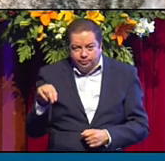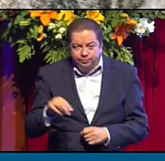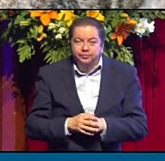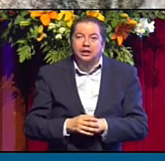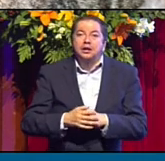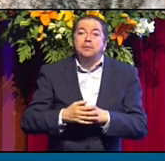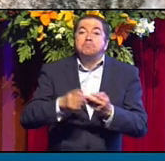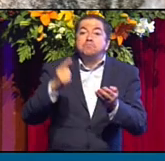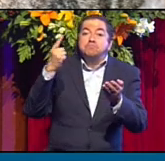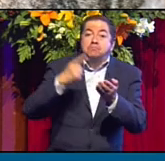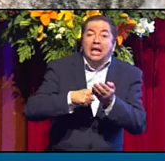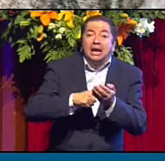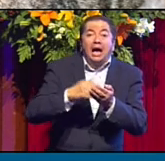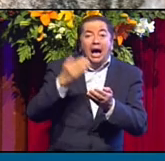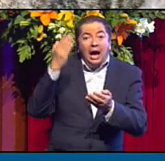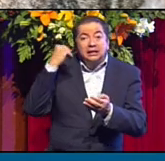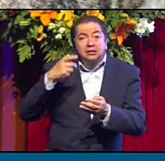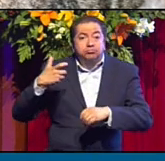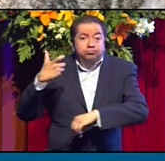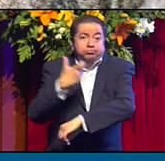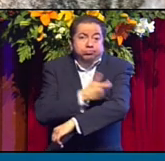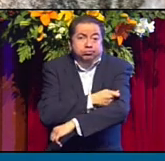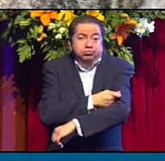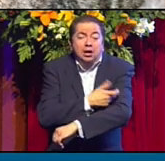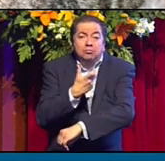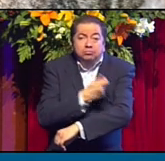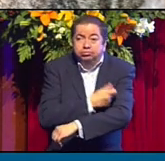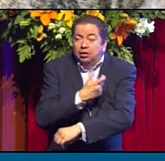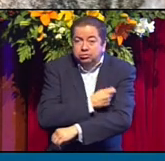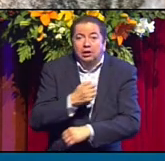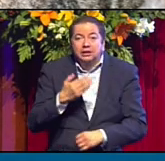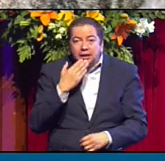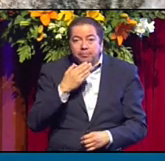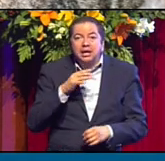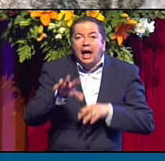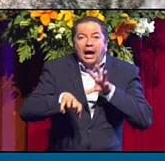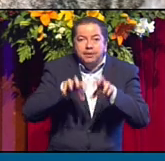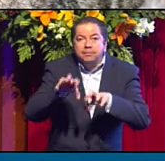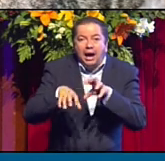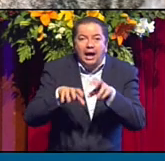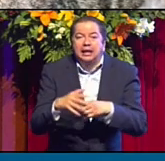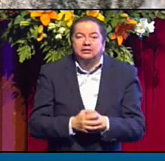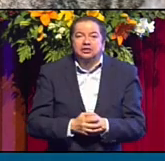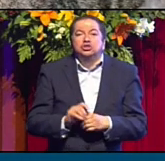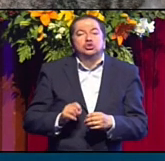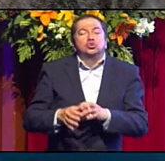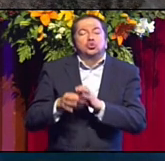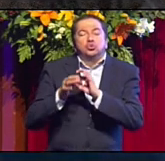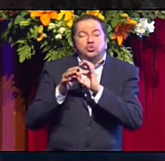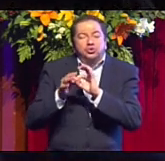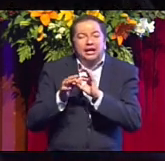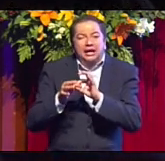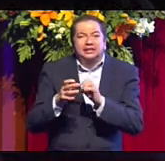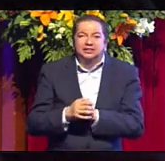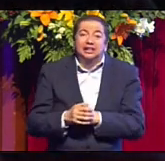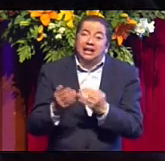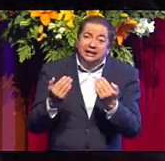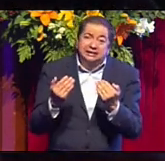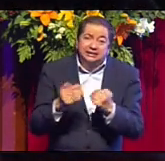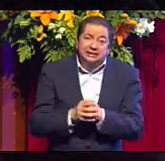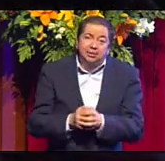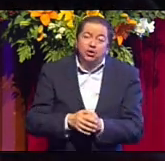1.000 de ellas con la subdere. 1.000 de ellas con la subdere. Por Dios que la agradecemos y por Dios que la necesitamos, querido jefe